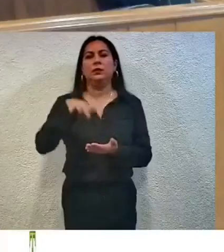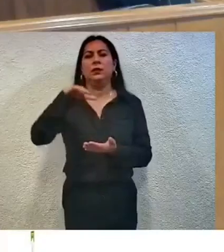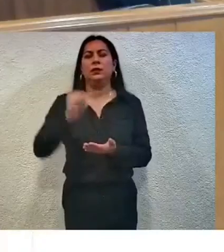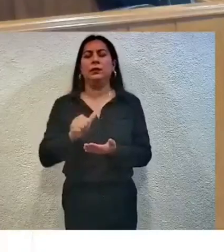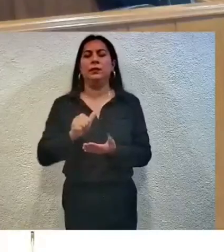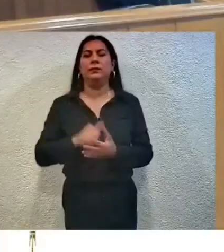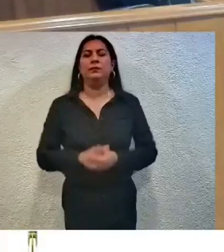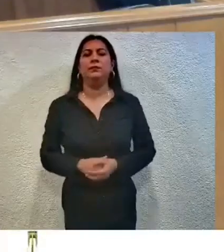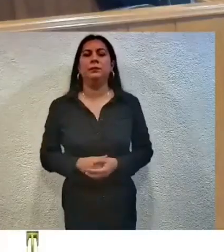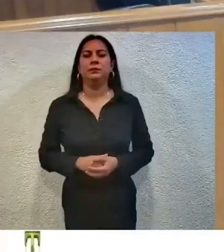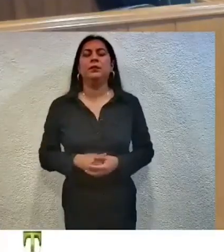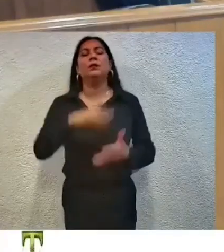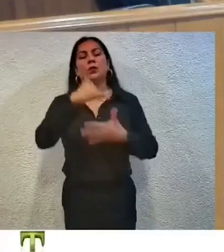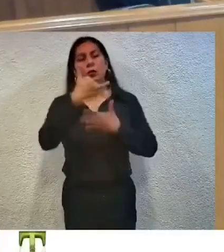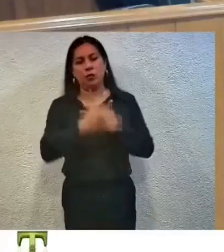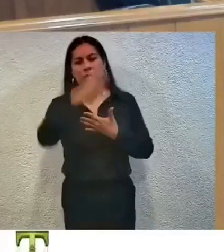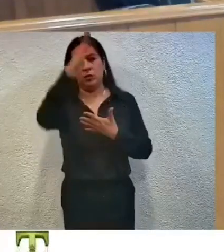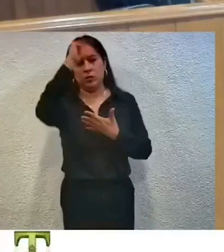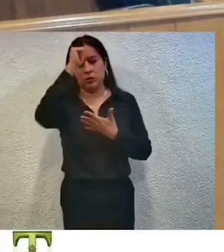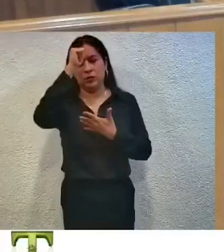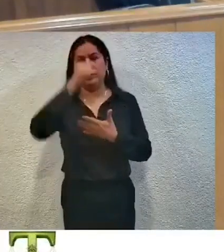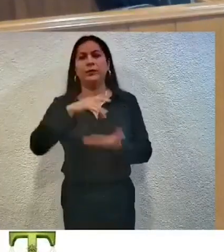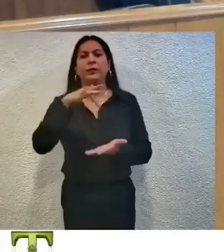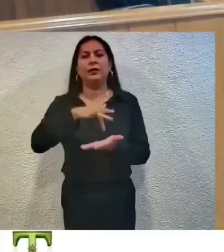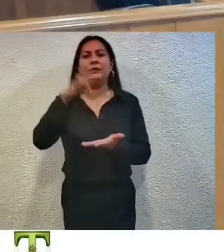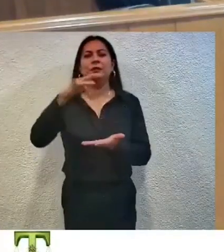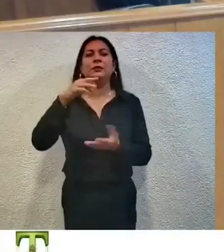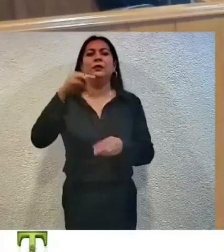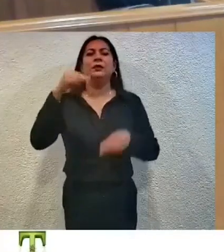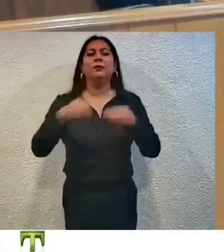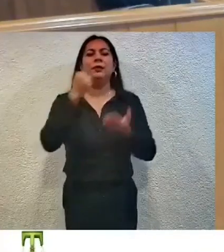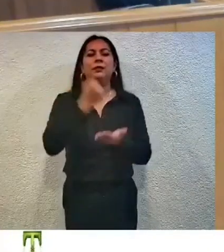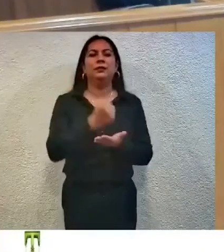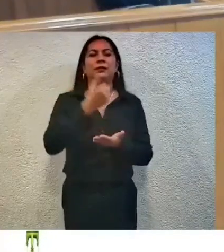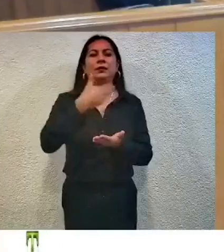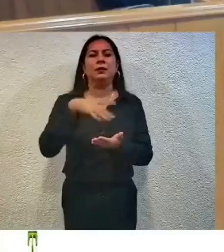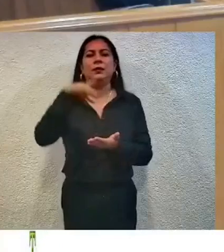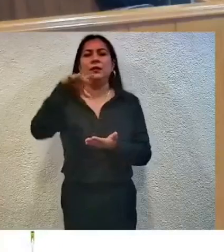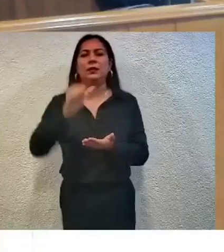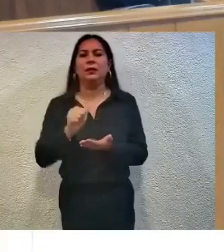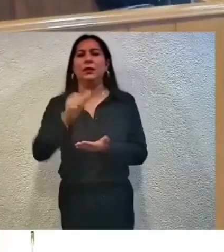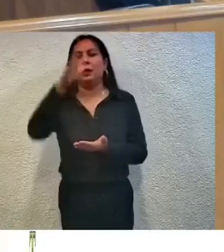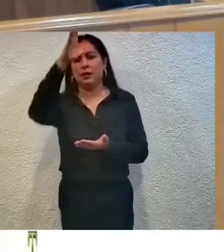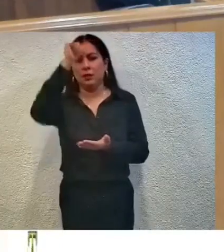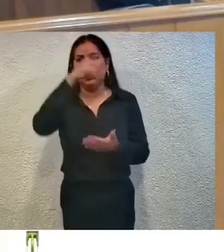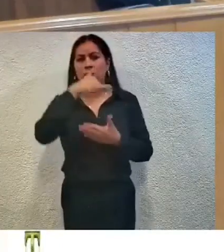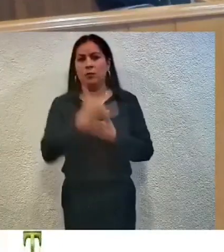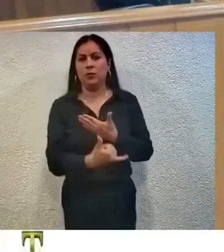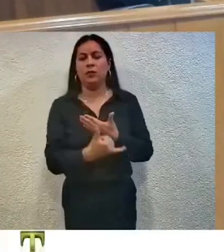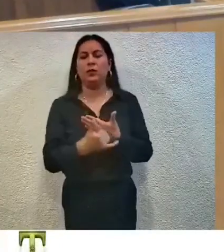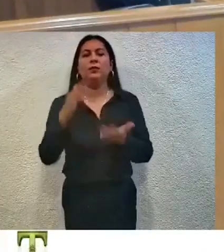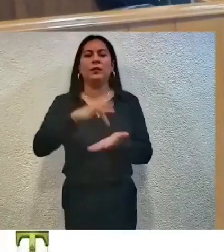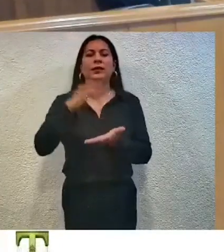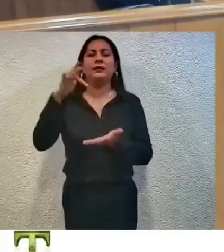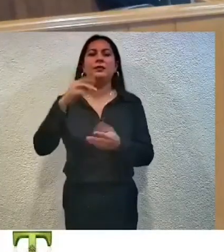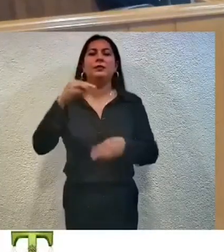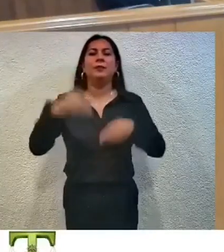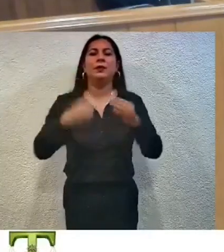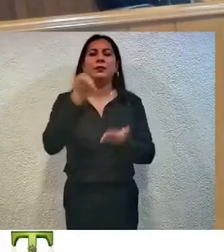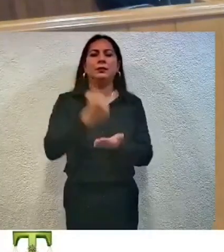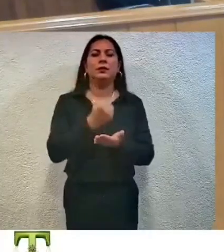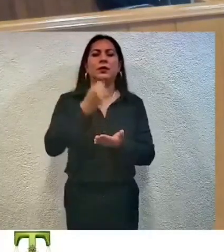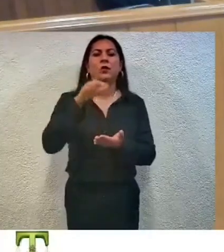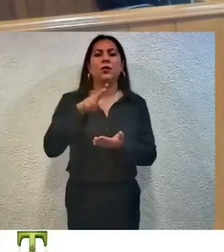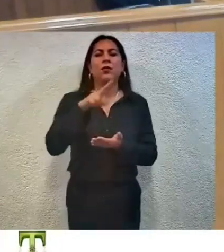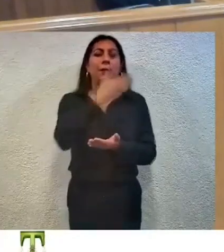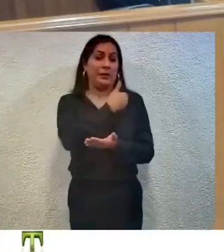Eugenio Alcaraz. Con el proyecto. Gracias, magistrada. Magistrada Hilda Rosa Delgado Brito. A favor del proyecto. Gracias, magistrada. Magistrada